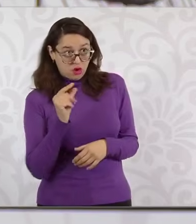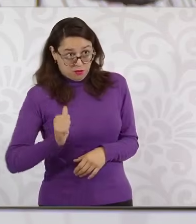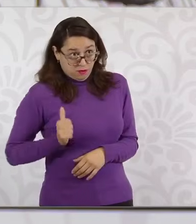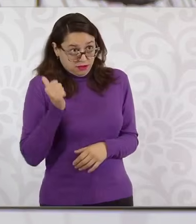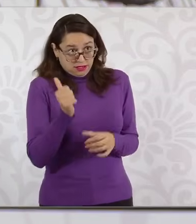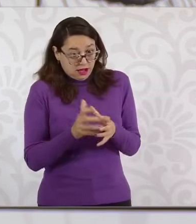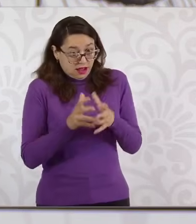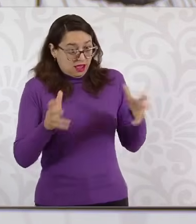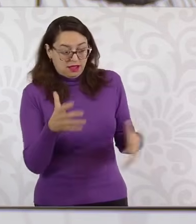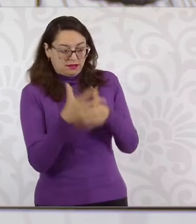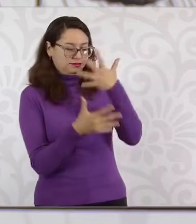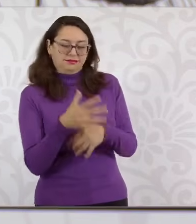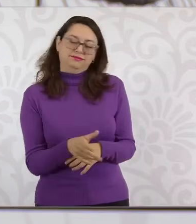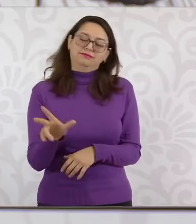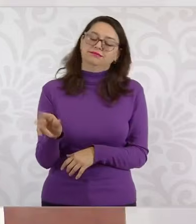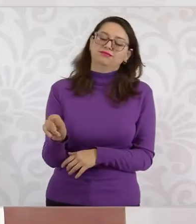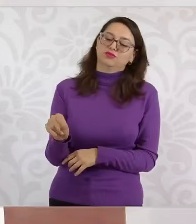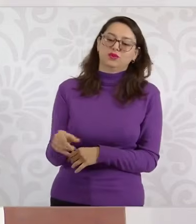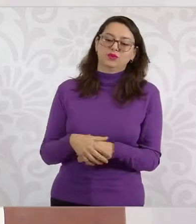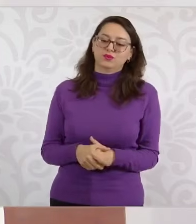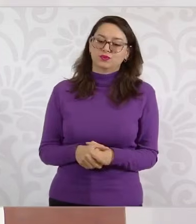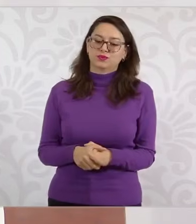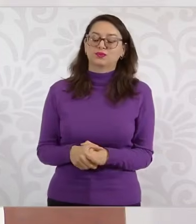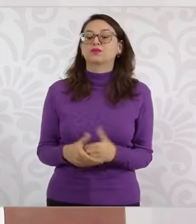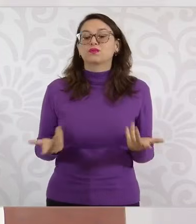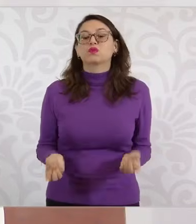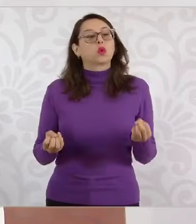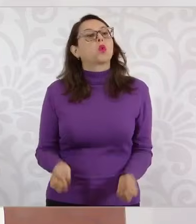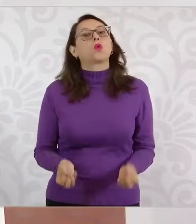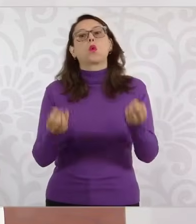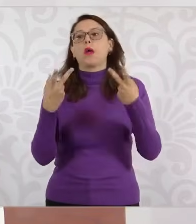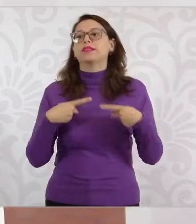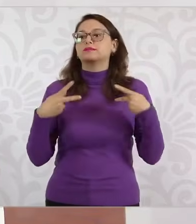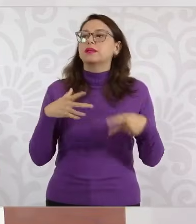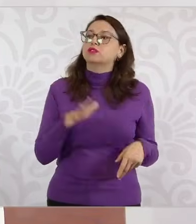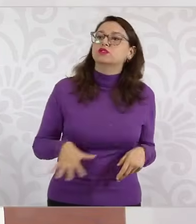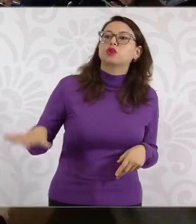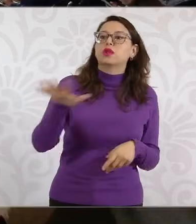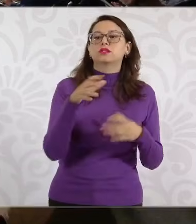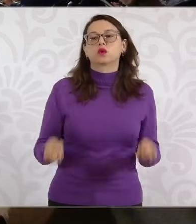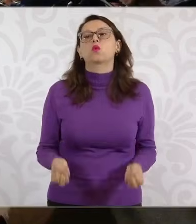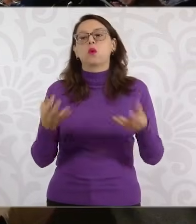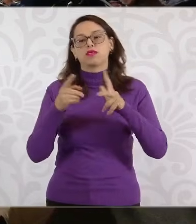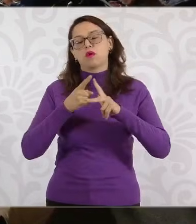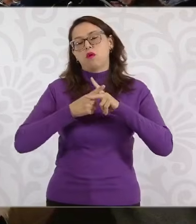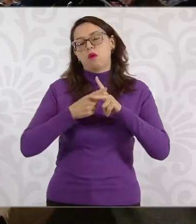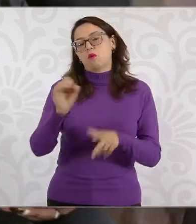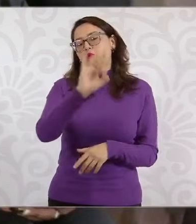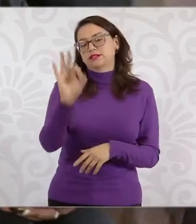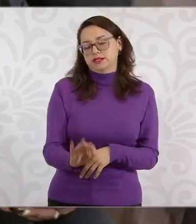De hecho, está establecido a través de población cuánta población tienes, cuántos regidores pudieran tocarte. ¿Hoy va a ver a